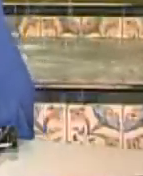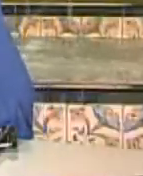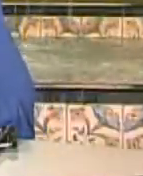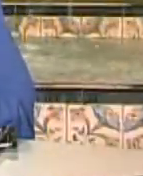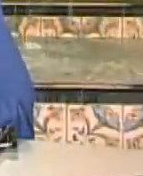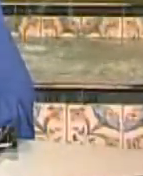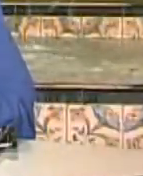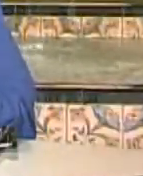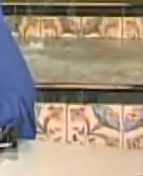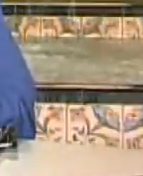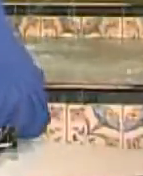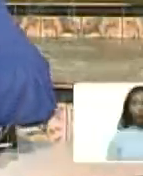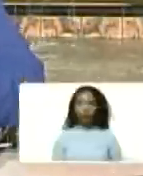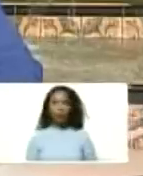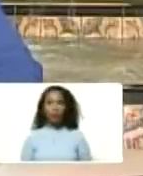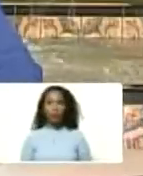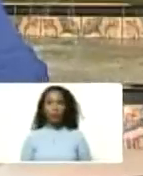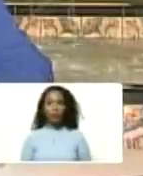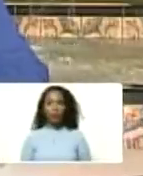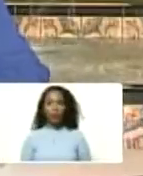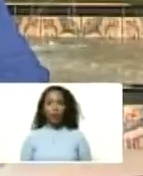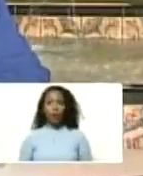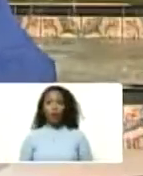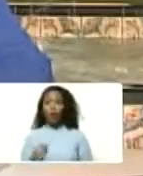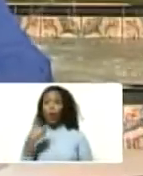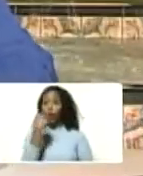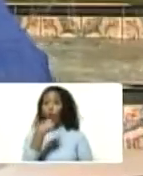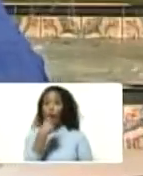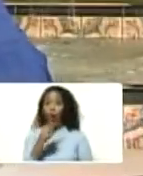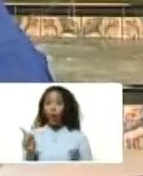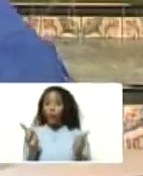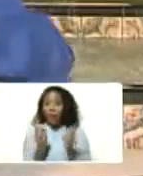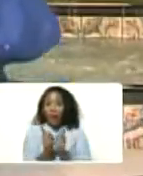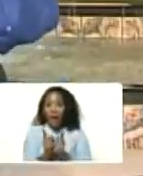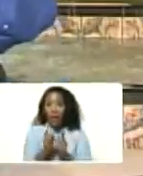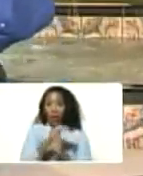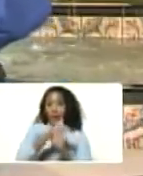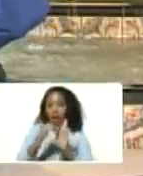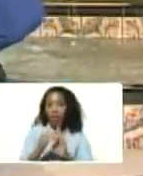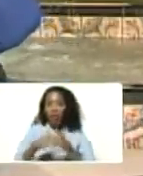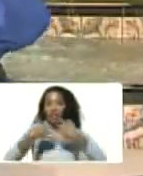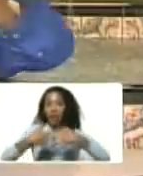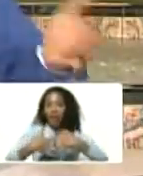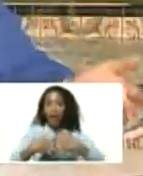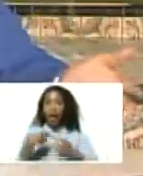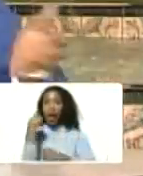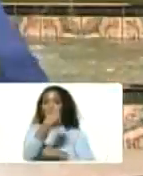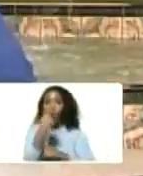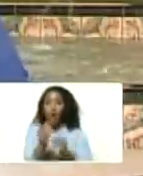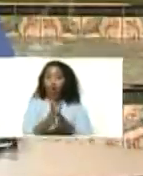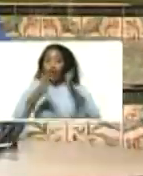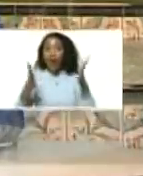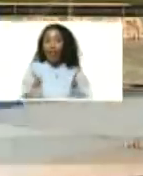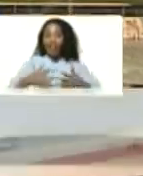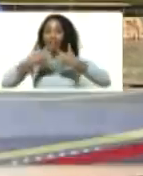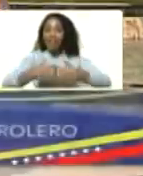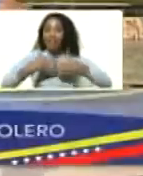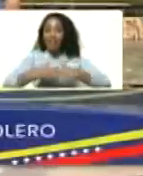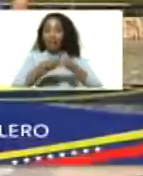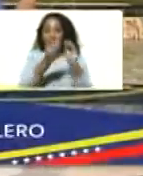quieren producir con vodka los pequeños y medianos productores convoca a los grandes productores